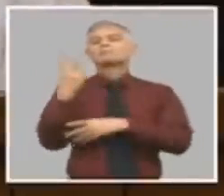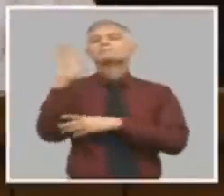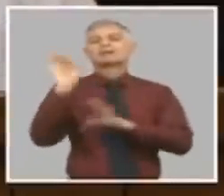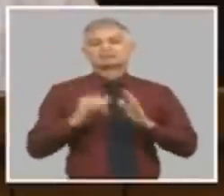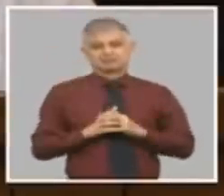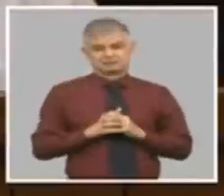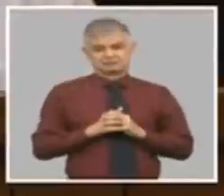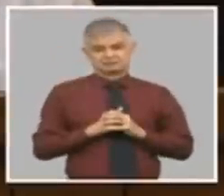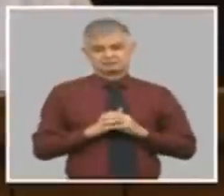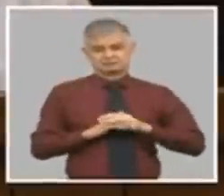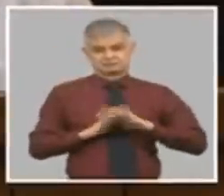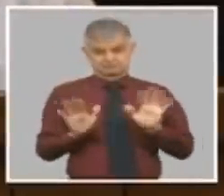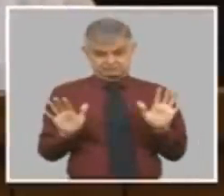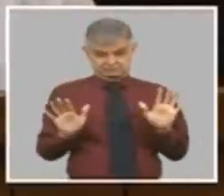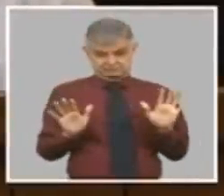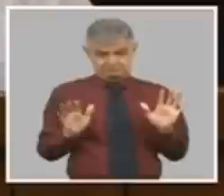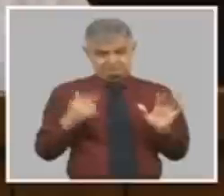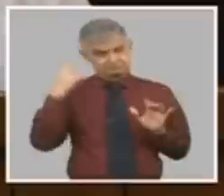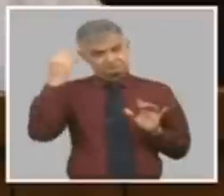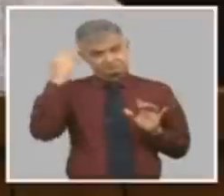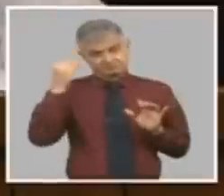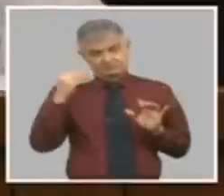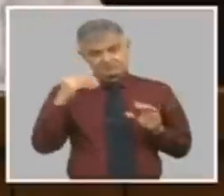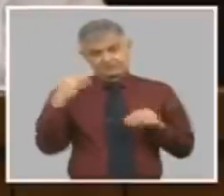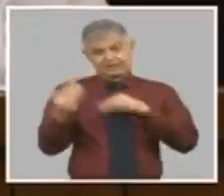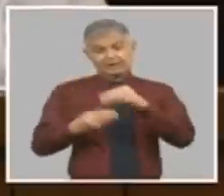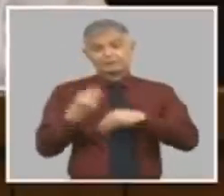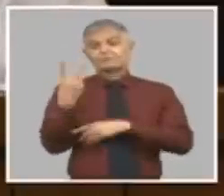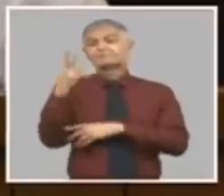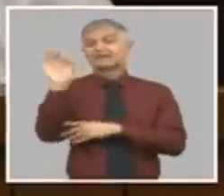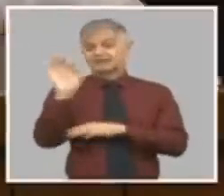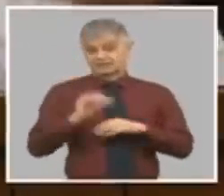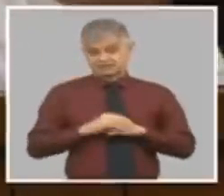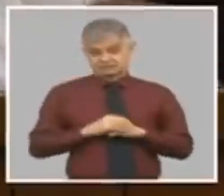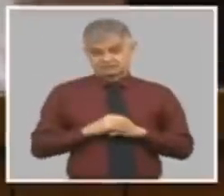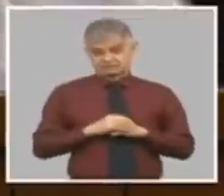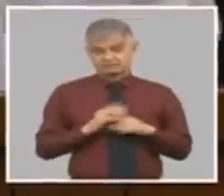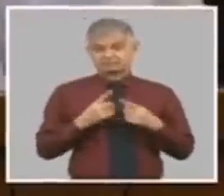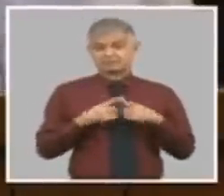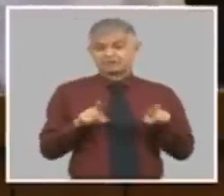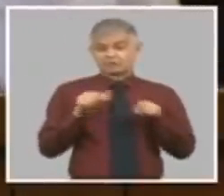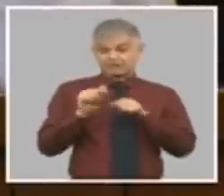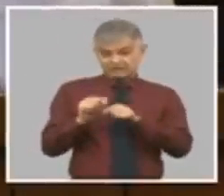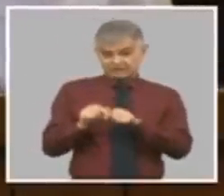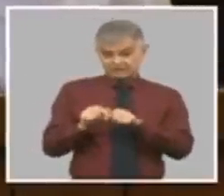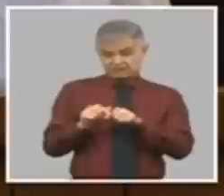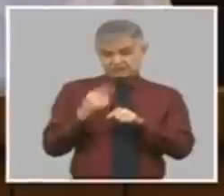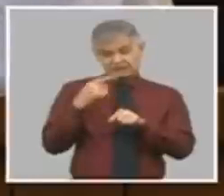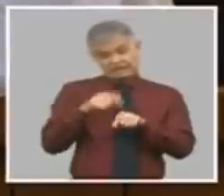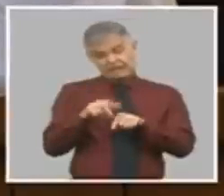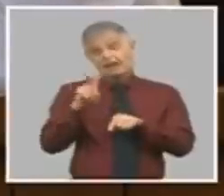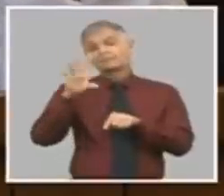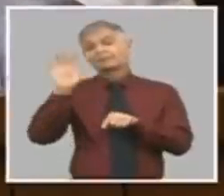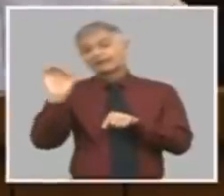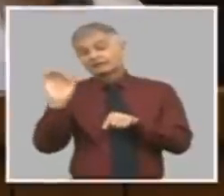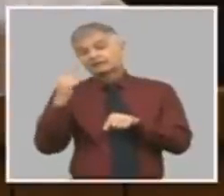va a un tipo de cambio de 20, y vuelvo a decir, el 20 es para ilustrar.